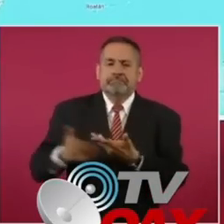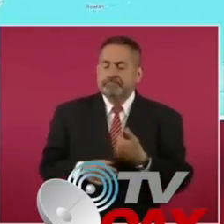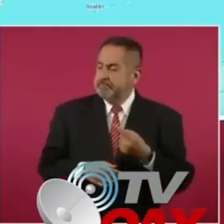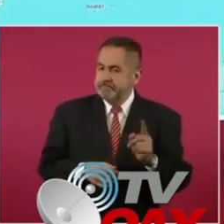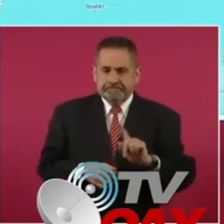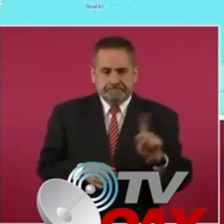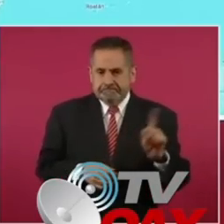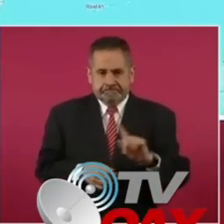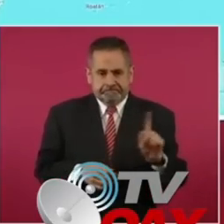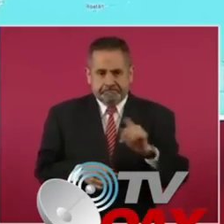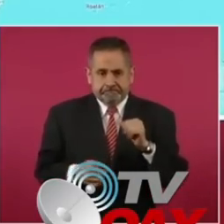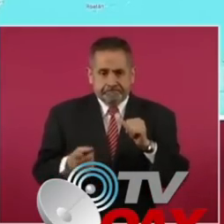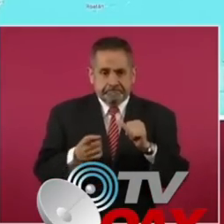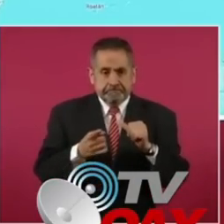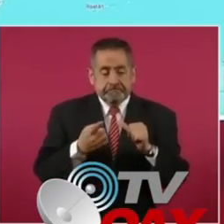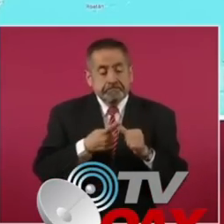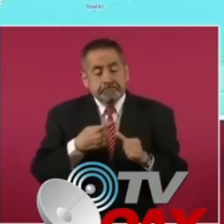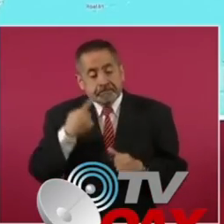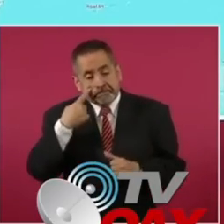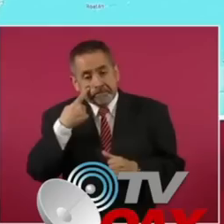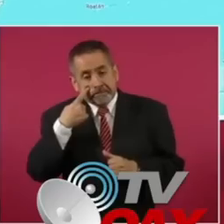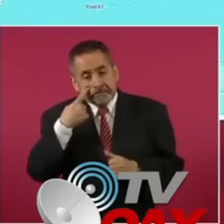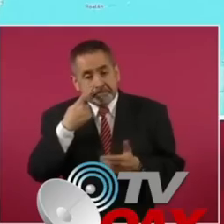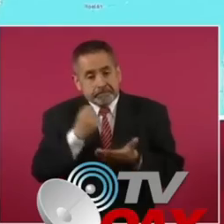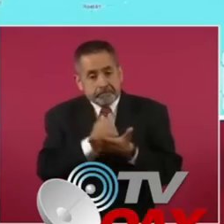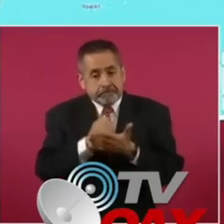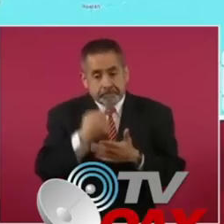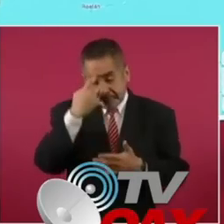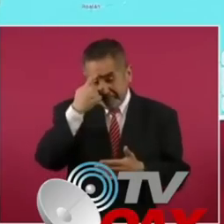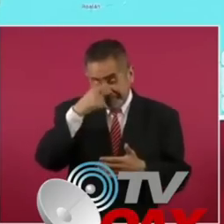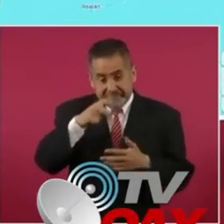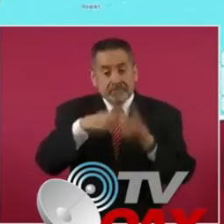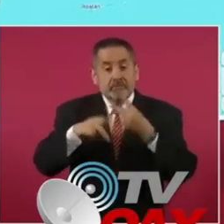balasto o piedra de aquí para acá.